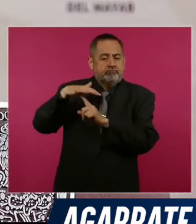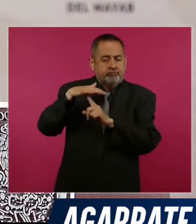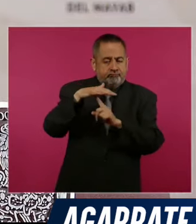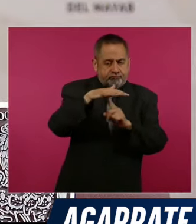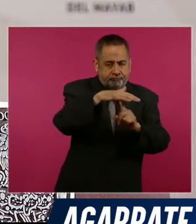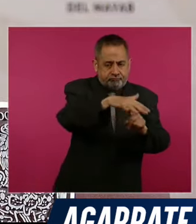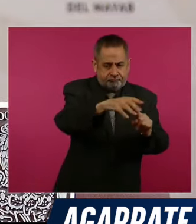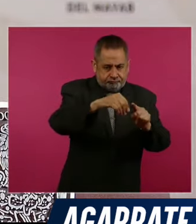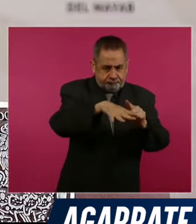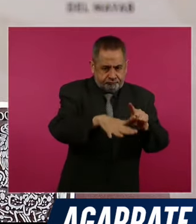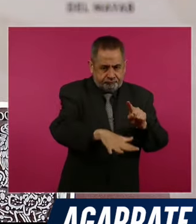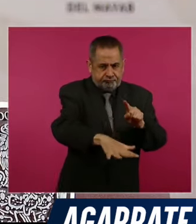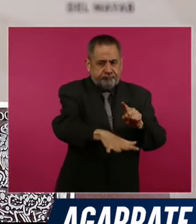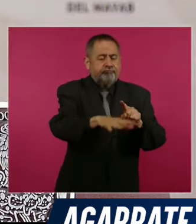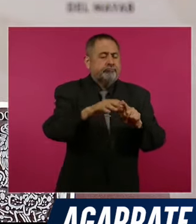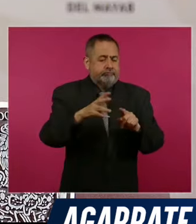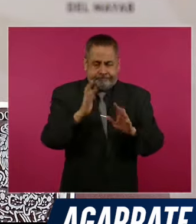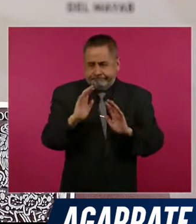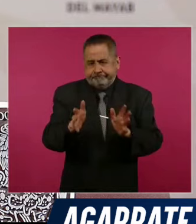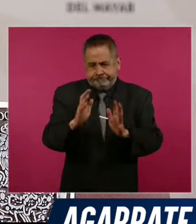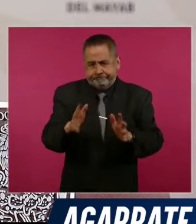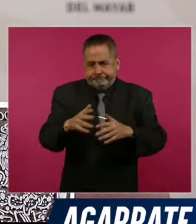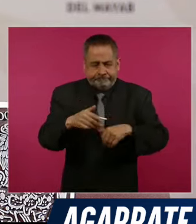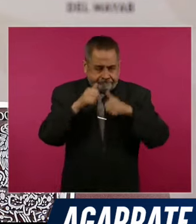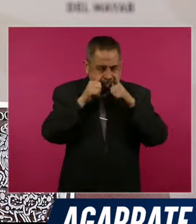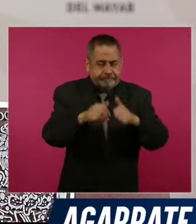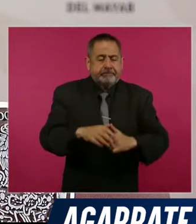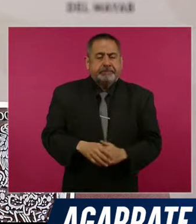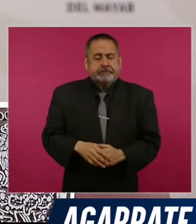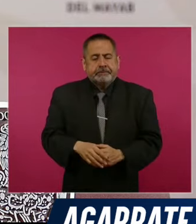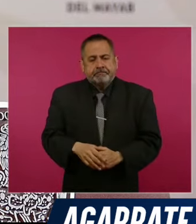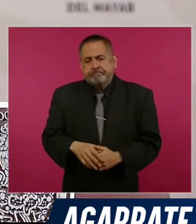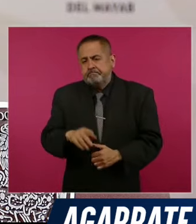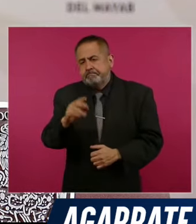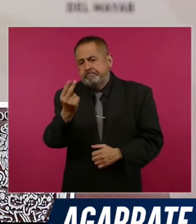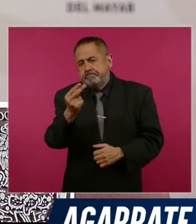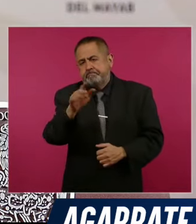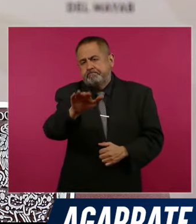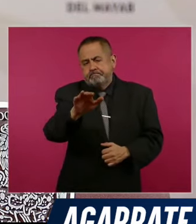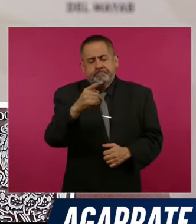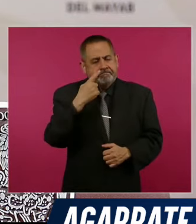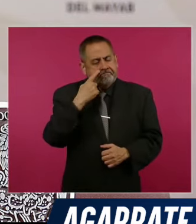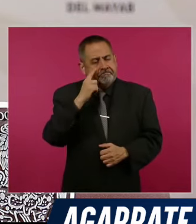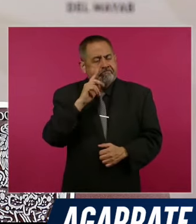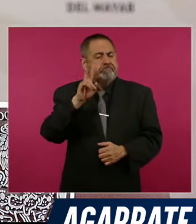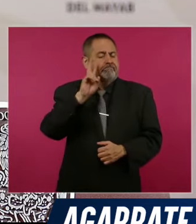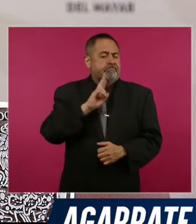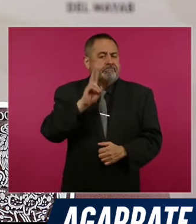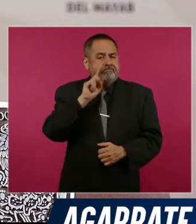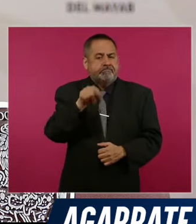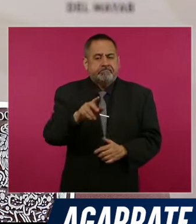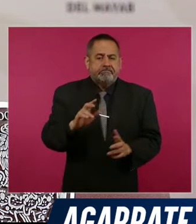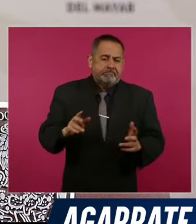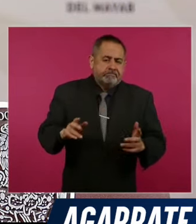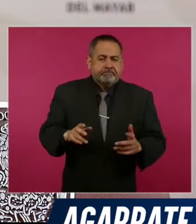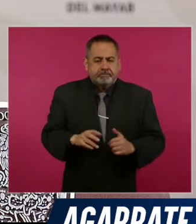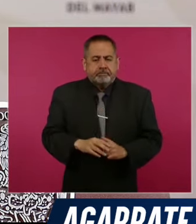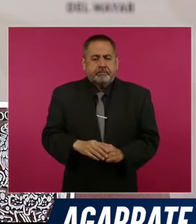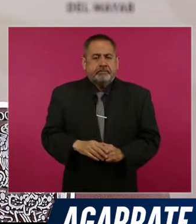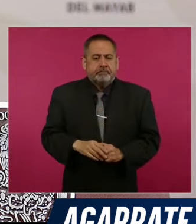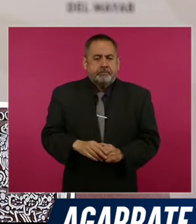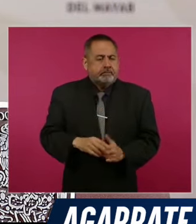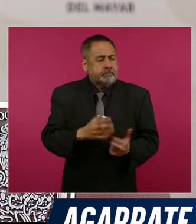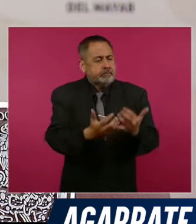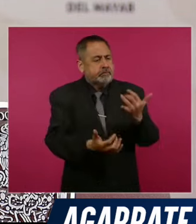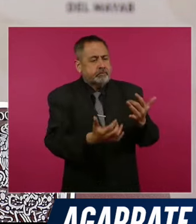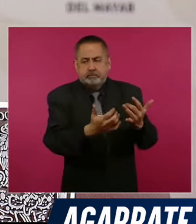y se está atendiendo el problema tendríamos que ver si son